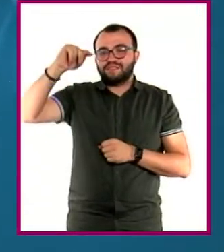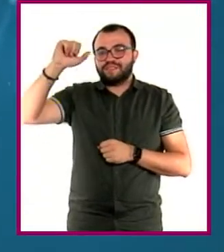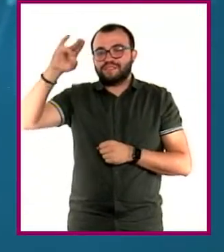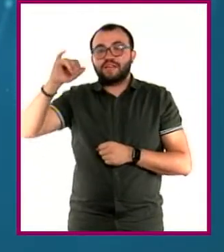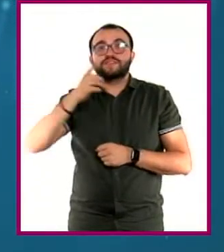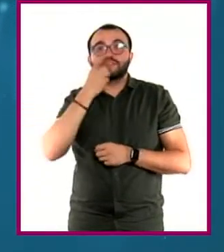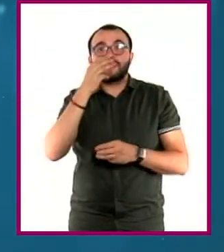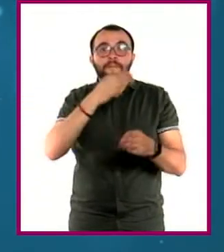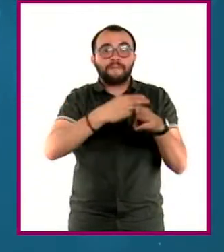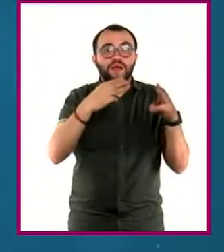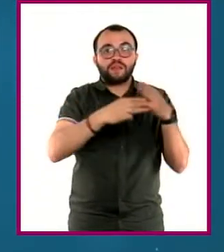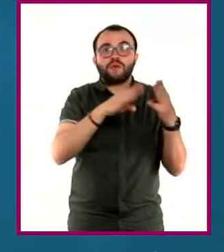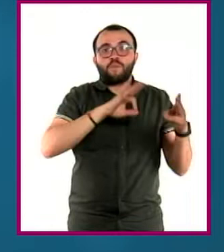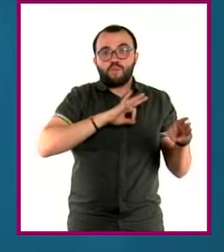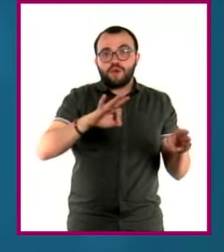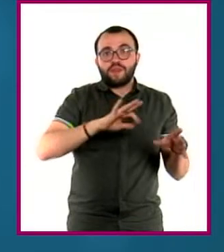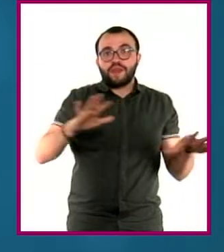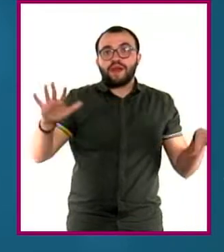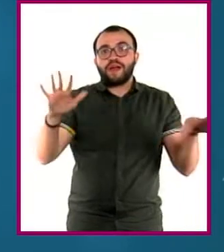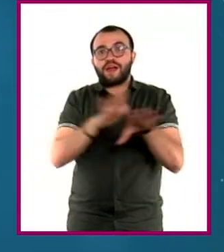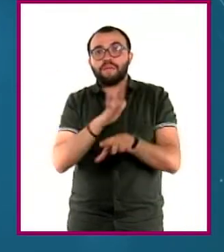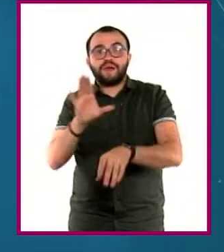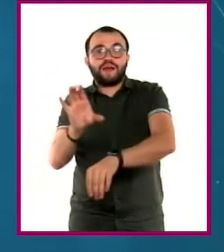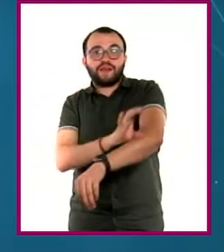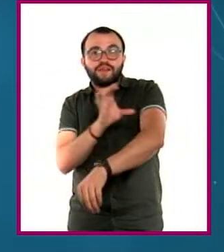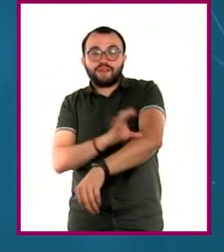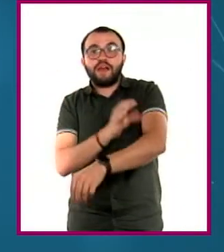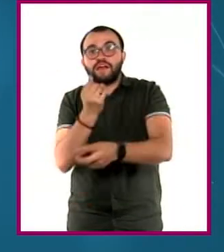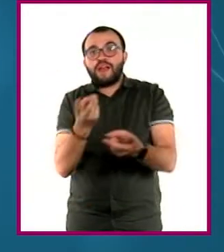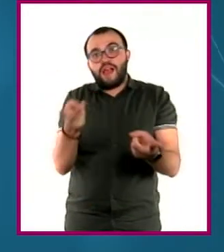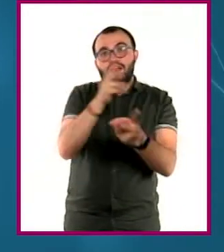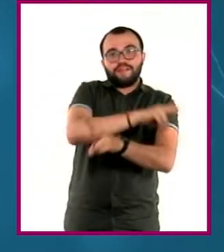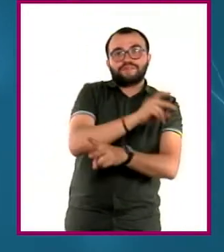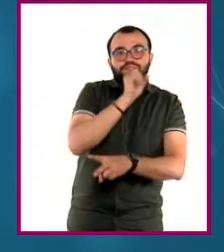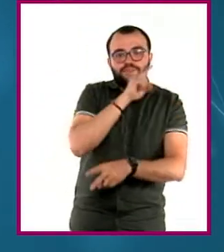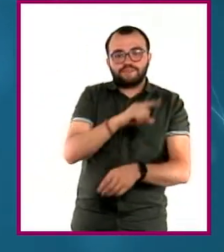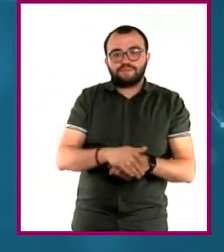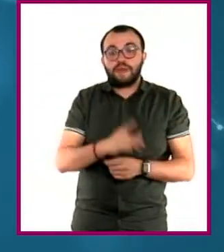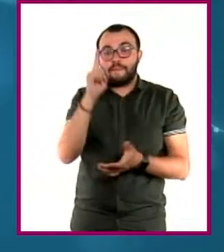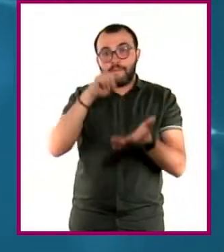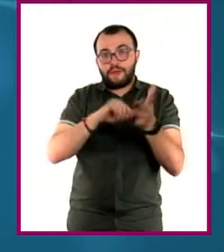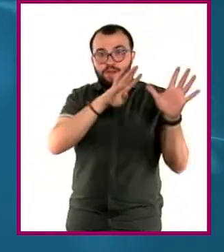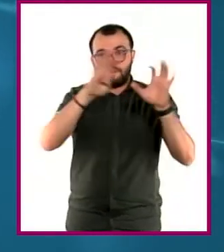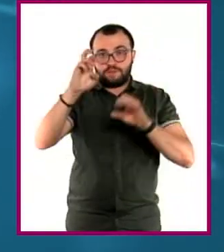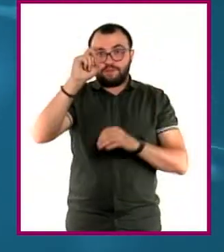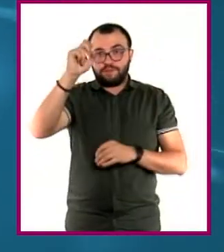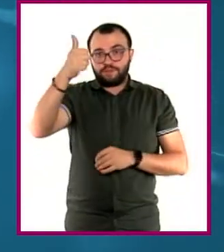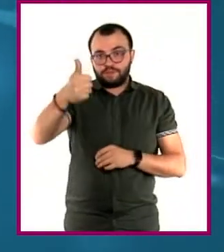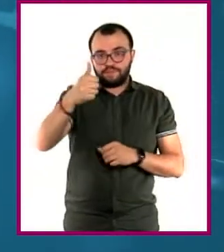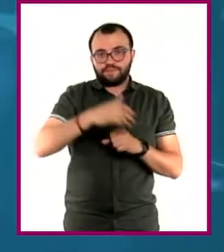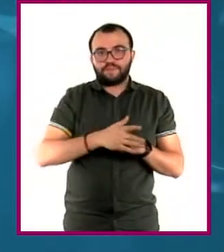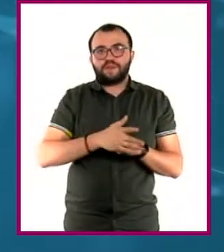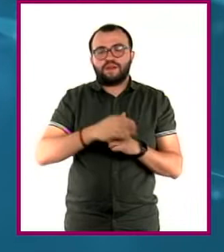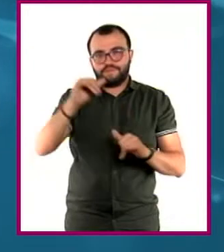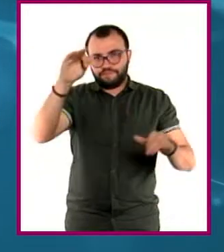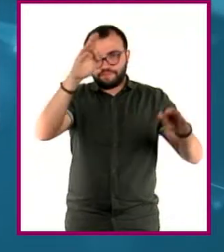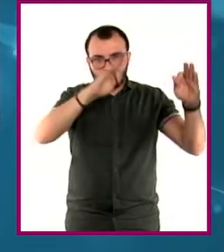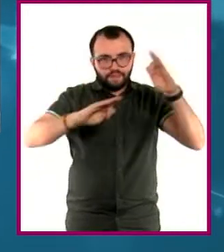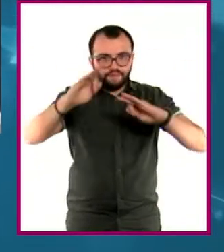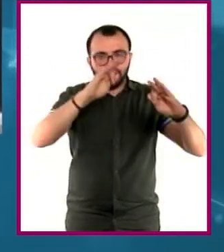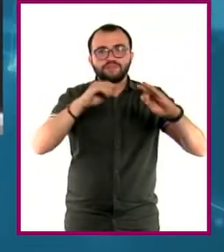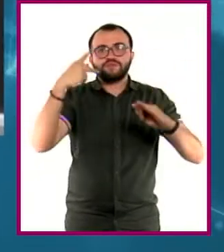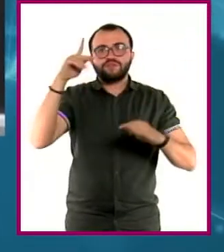materia podía ser convertida en energía y viceversa. En 1936, el físico alemán